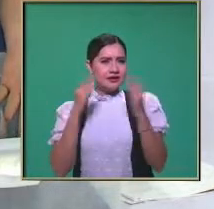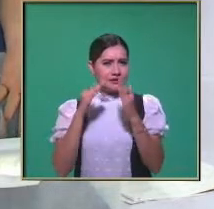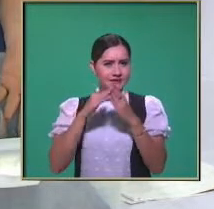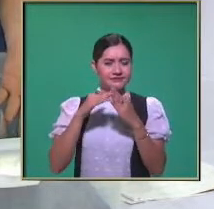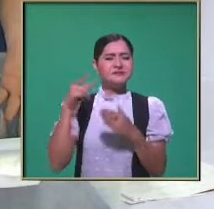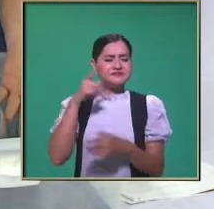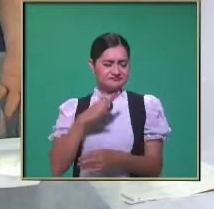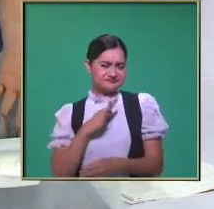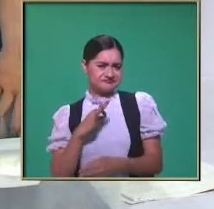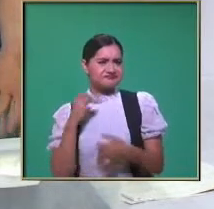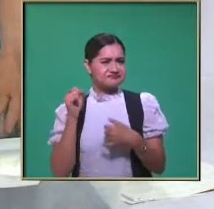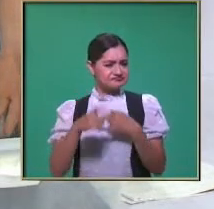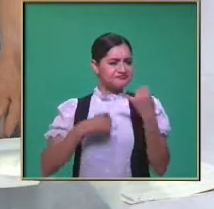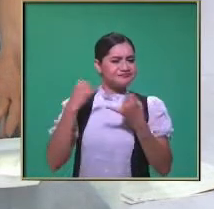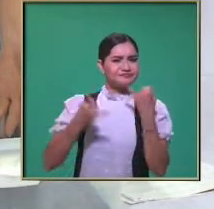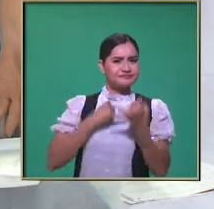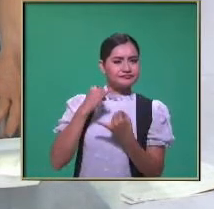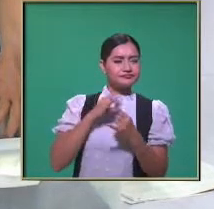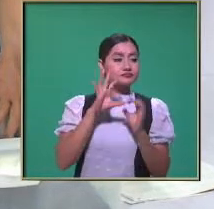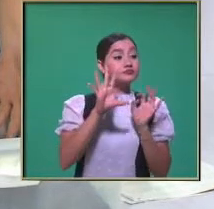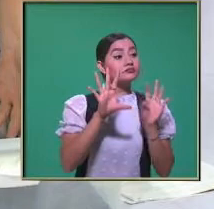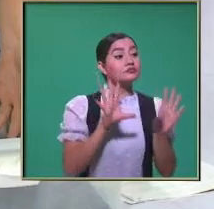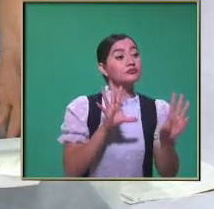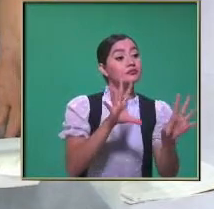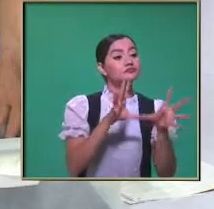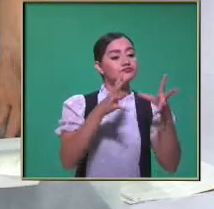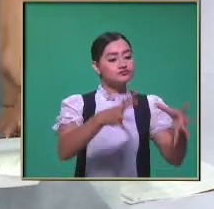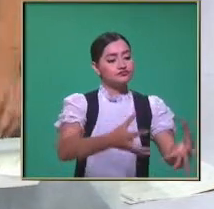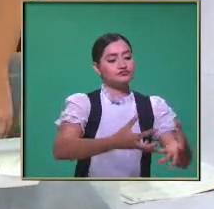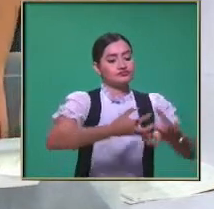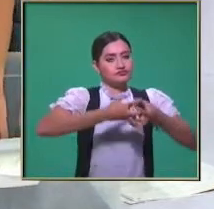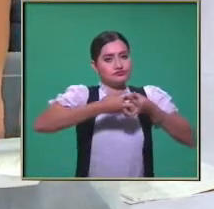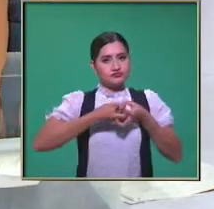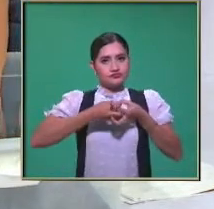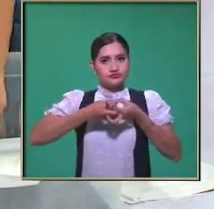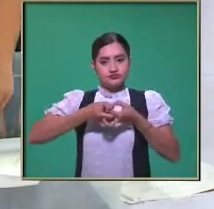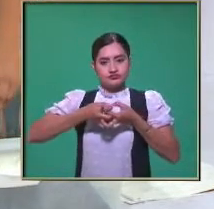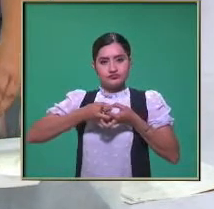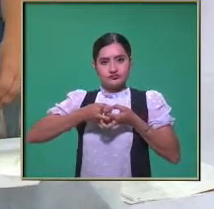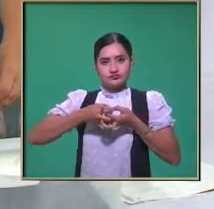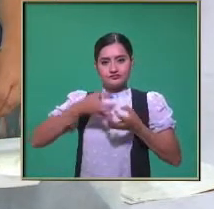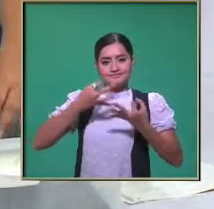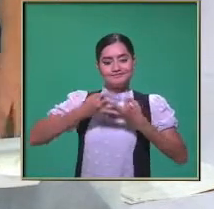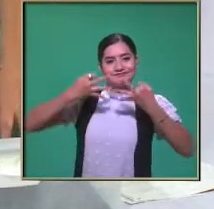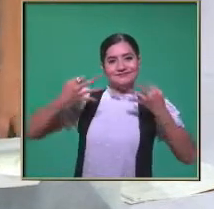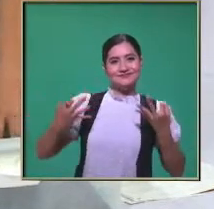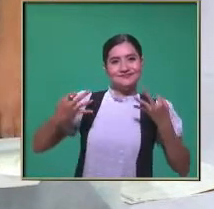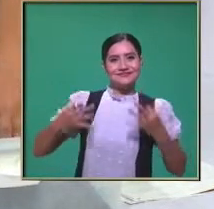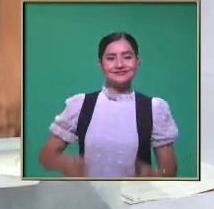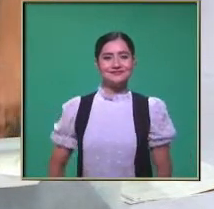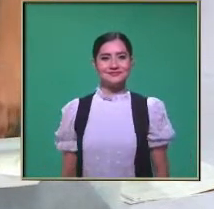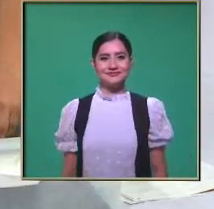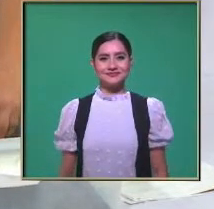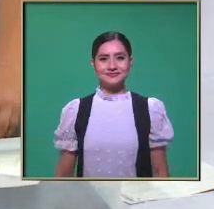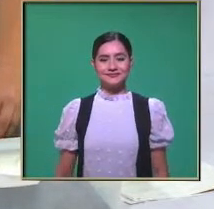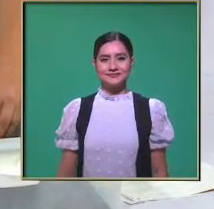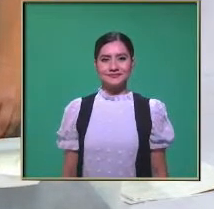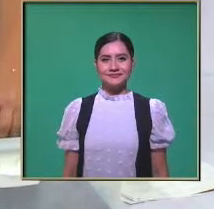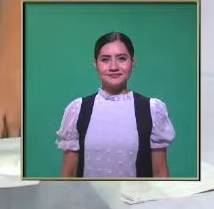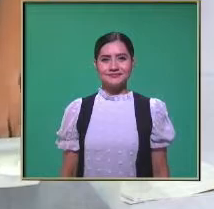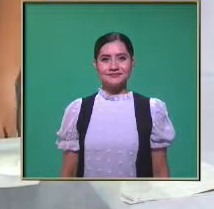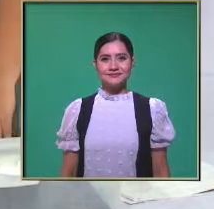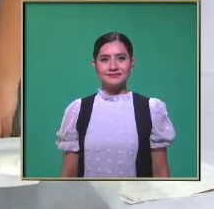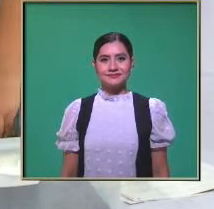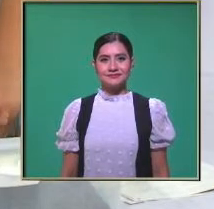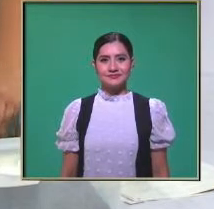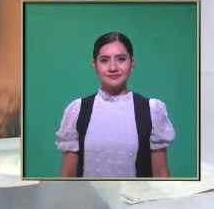por ahí, donde haya la posibilidad de que podamos acompañar a nuestros niños a recolectar algo de tierrita,